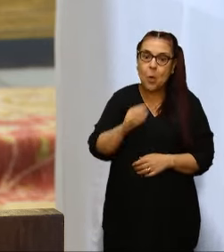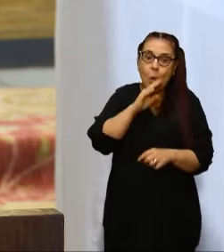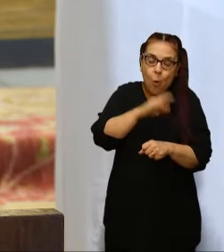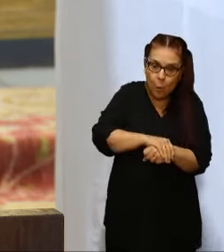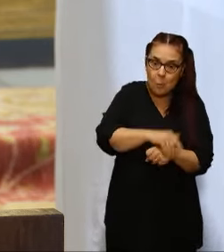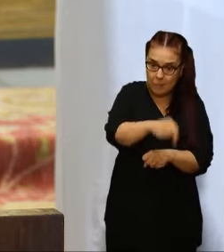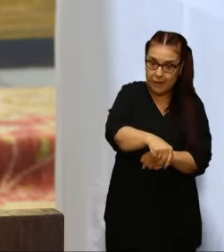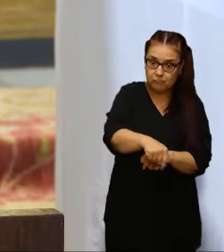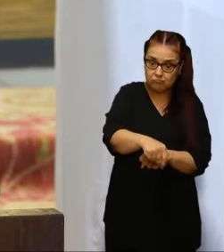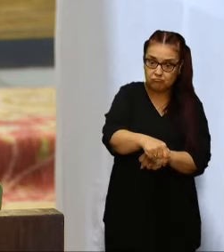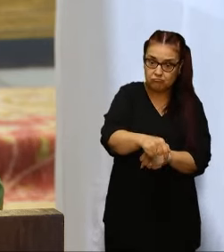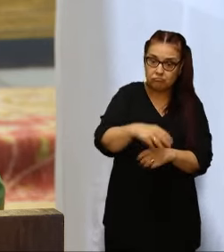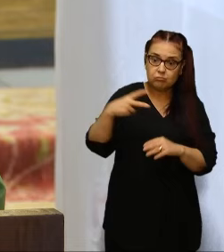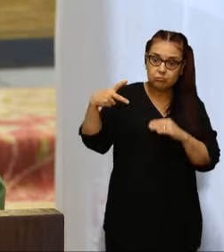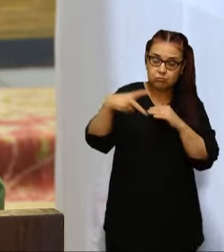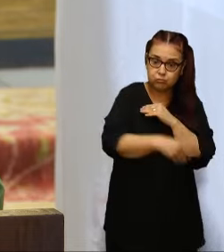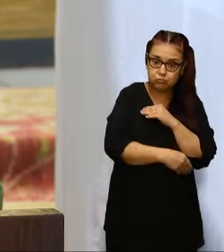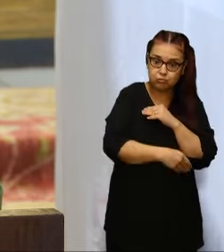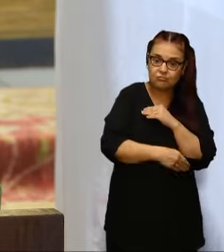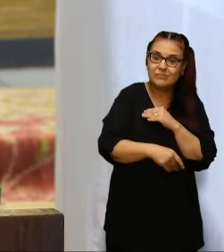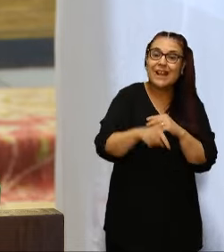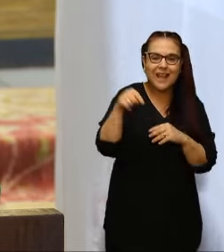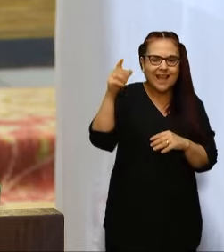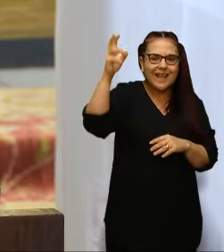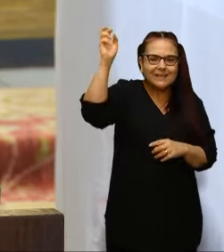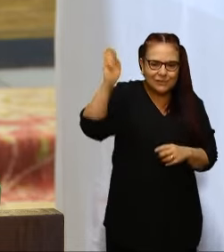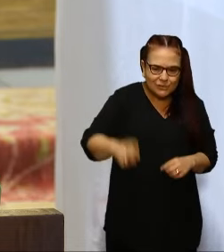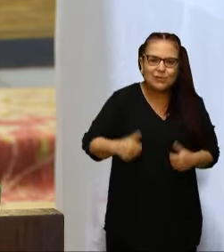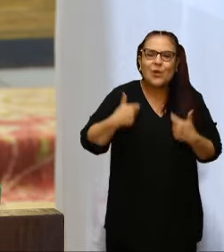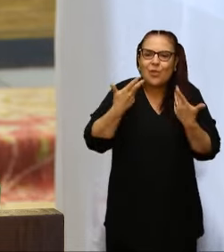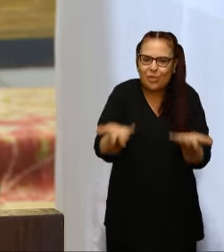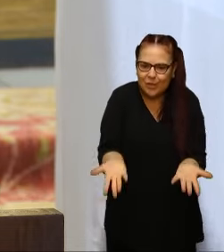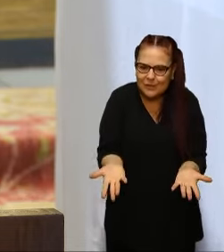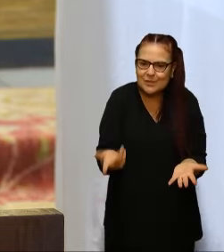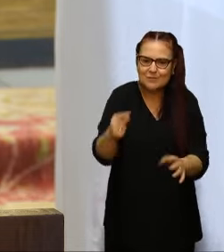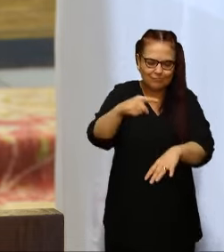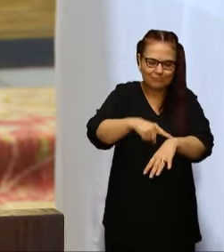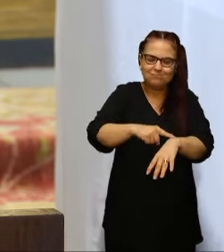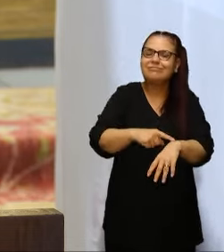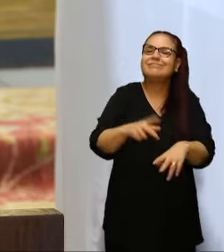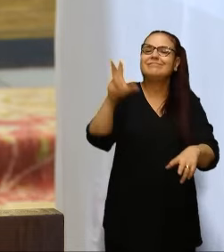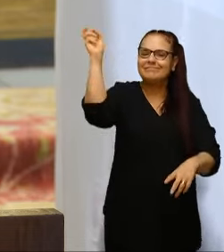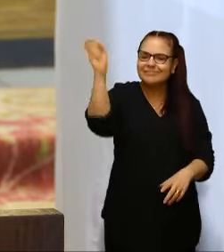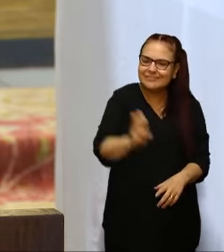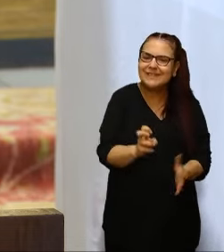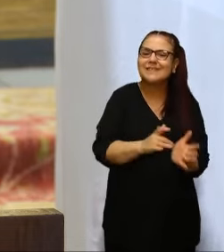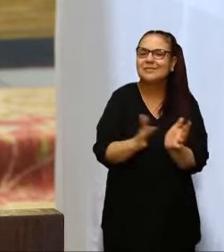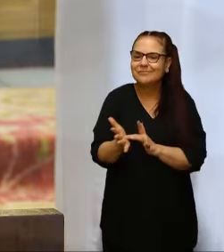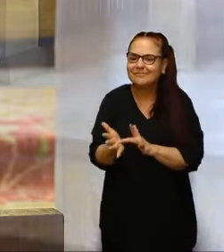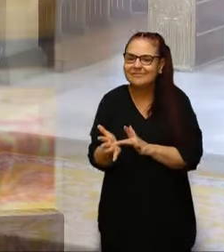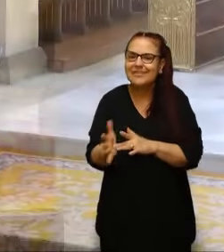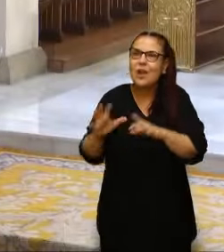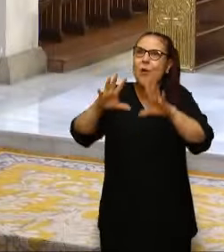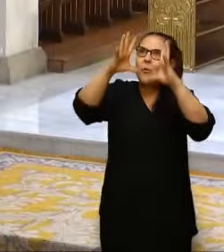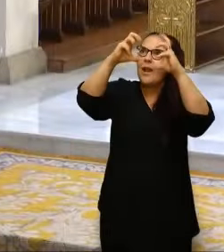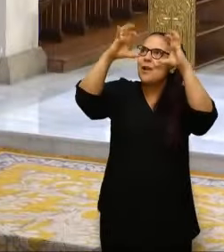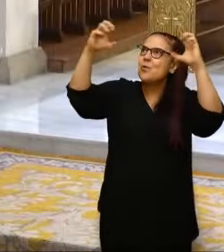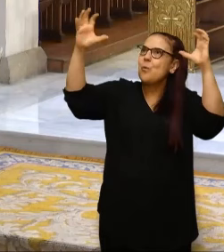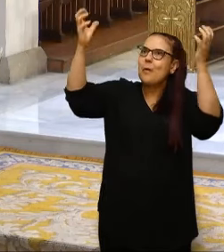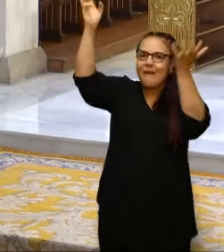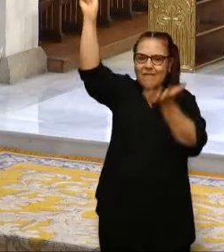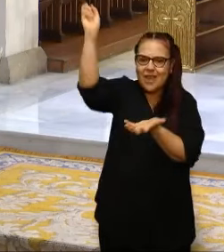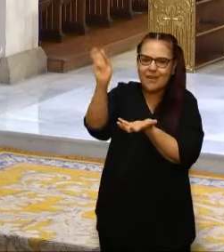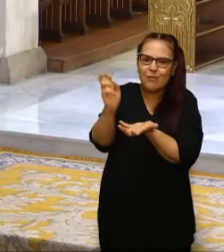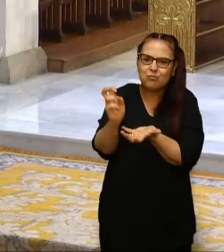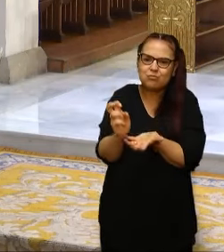se cumple este tiempo, entonces vendrá Él, vendrá Cristo, el Rey del Universo. y verán al Hijo del Hombre venir sobre una nube, con gran poder